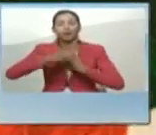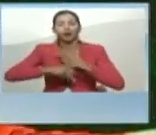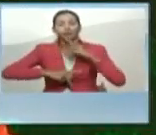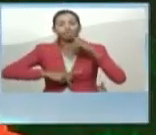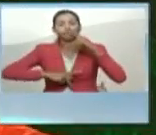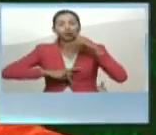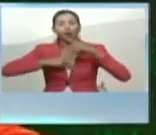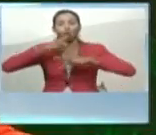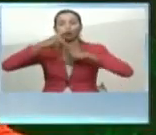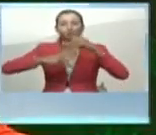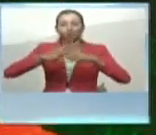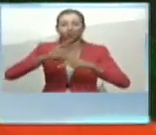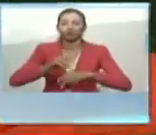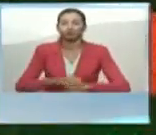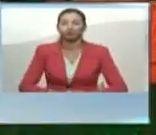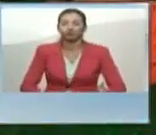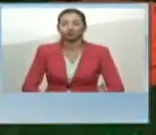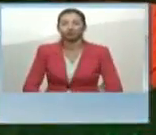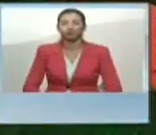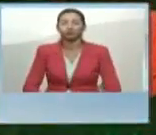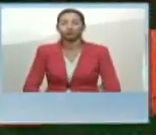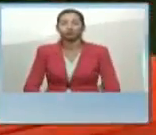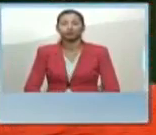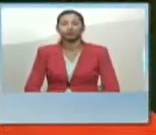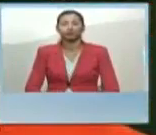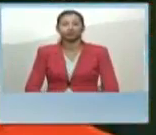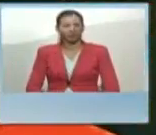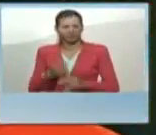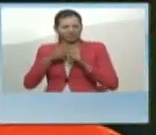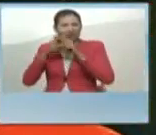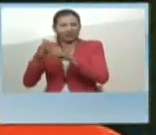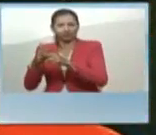Es donde yo insisto, pues, les presto mis zapatos.